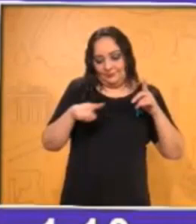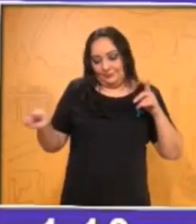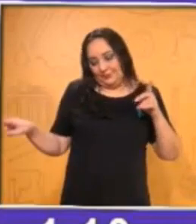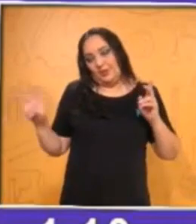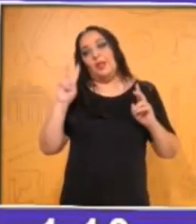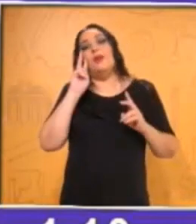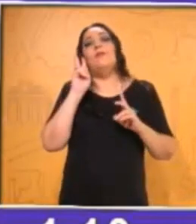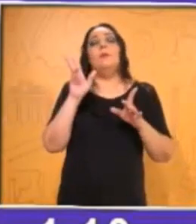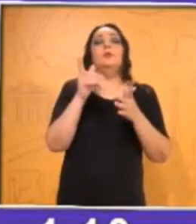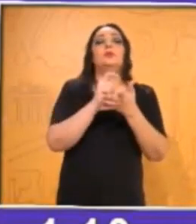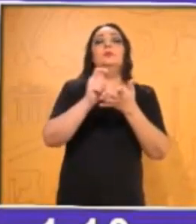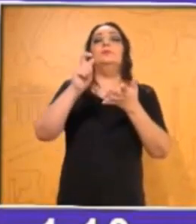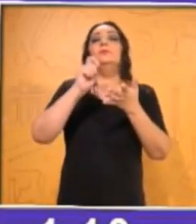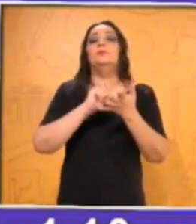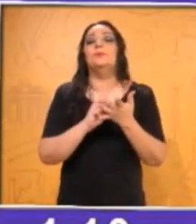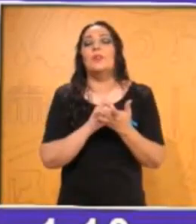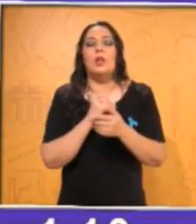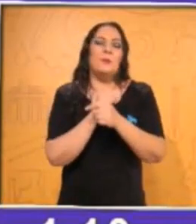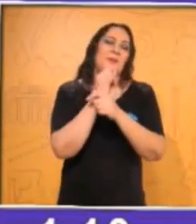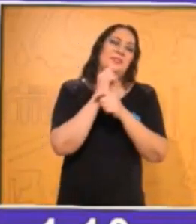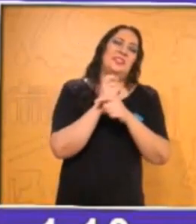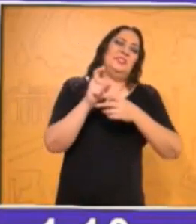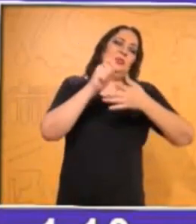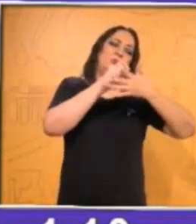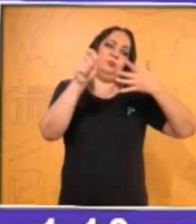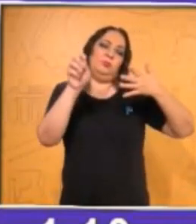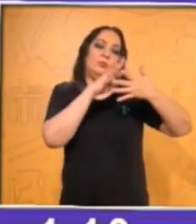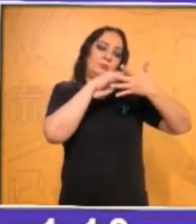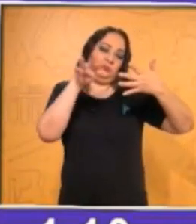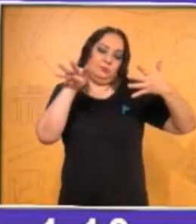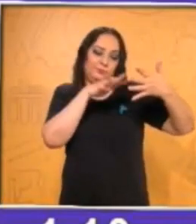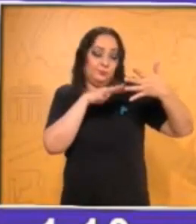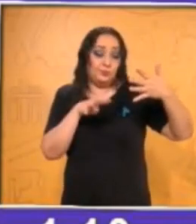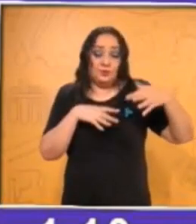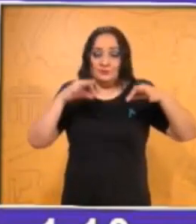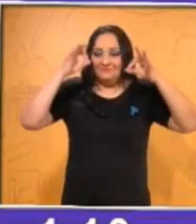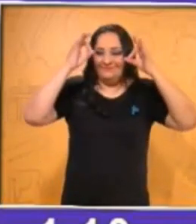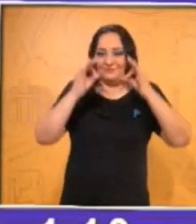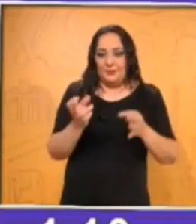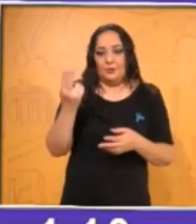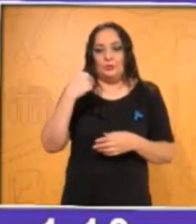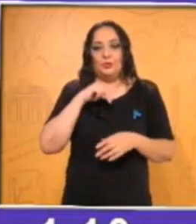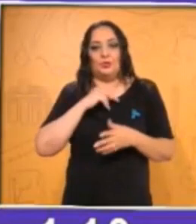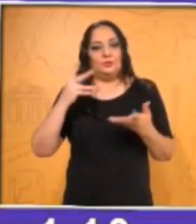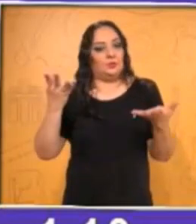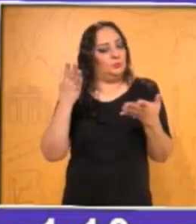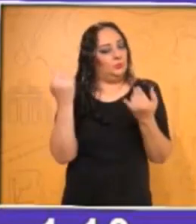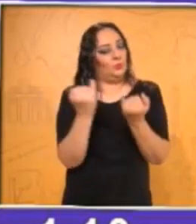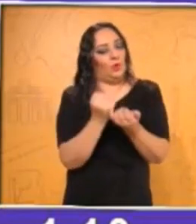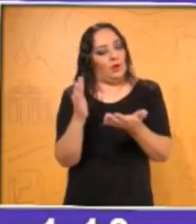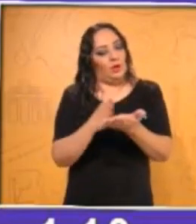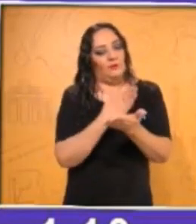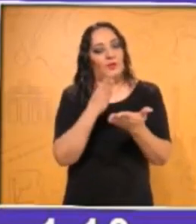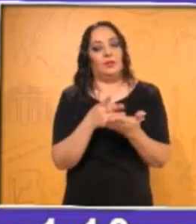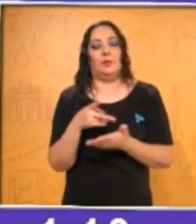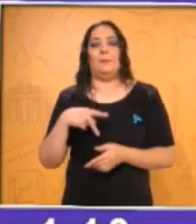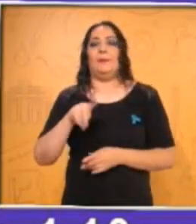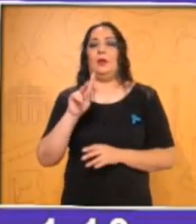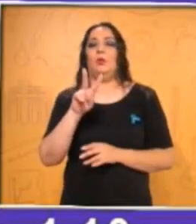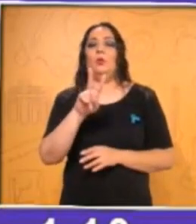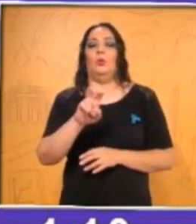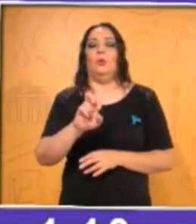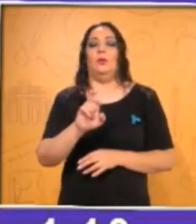texto, cualquier investigación, escrita tal cual nosotros lo hacemos en un cuaderno. Pero aquí en el